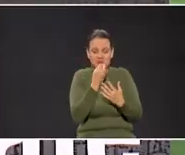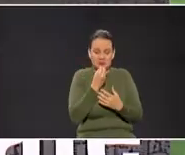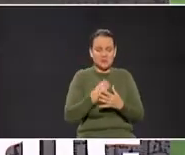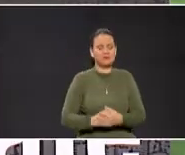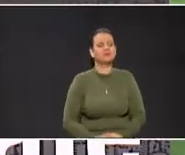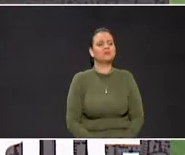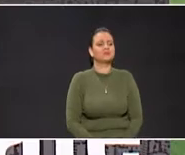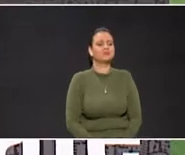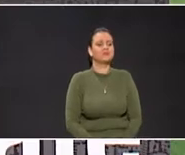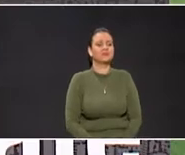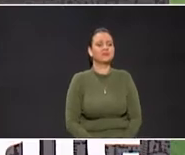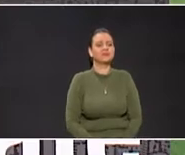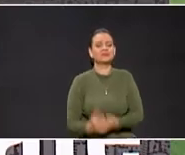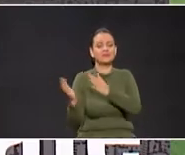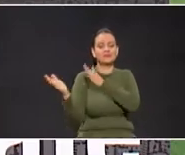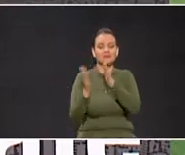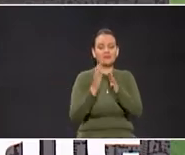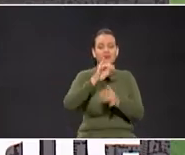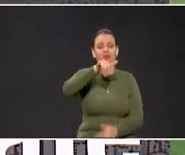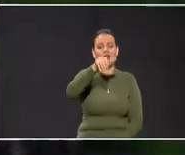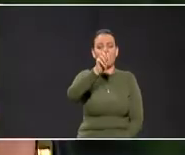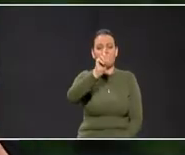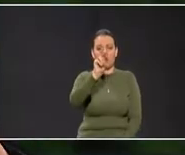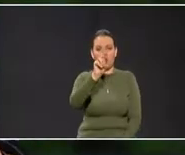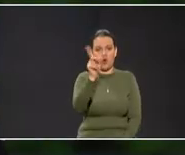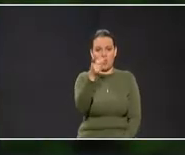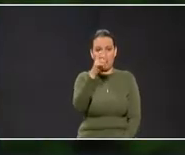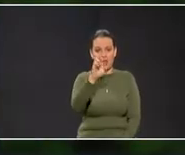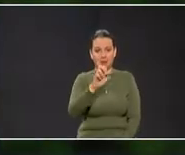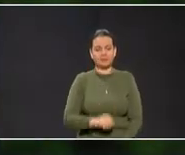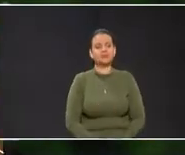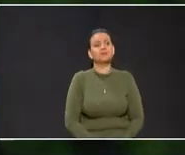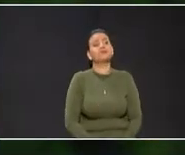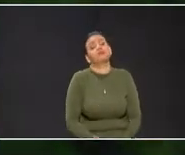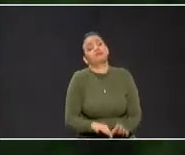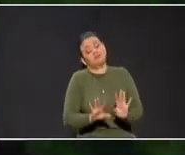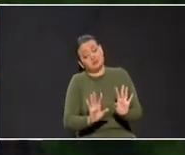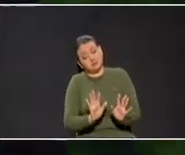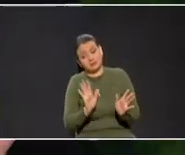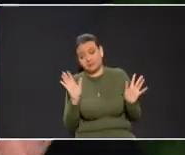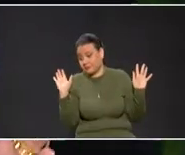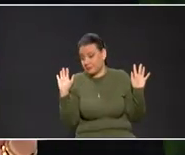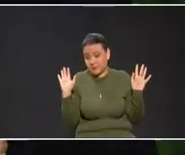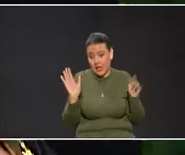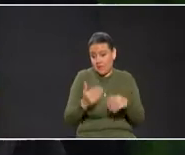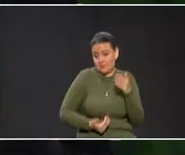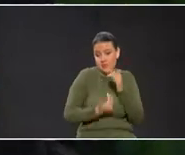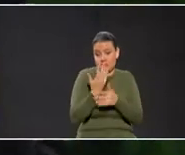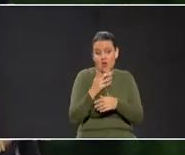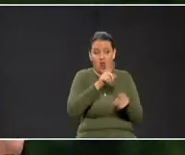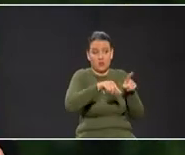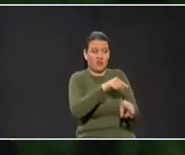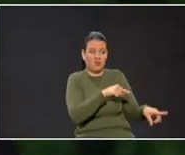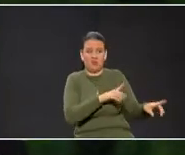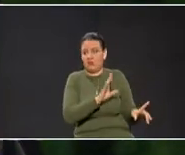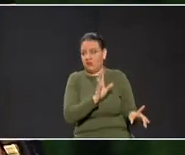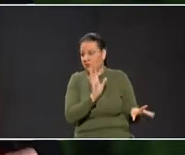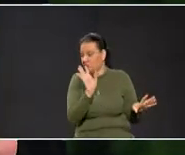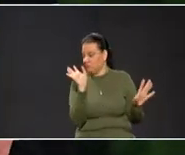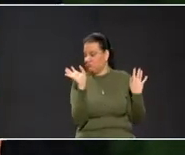gutiérrez a ver lo que primó tenemos cambiar el chip de entrada ya empezaron a tratarlos mal algunos le dicen desechables